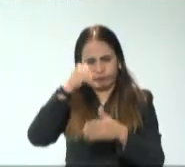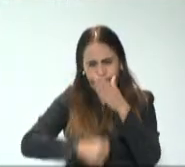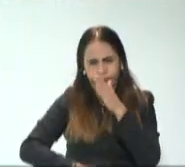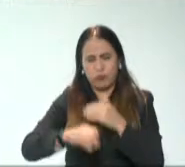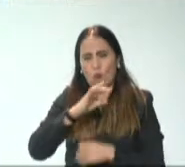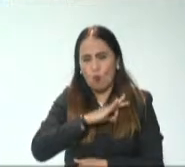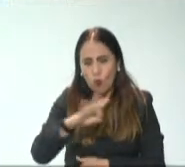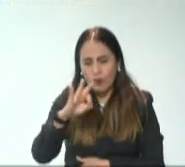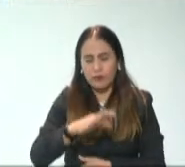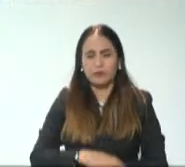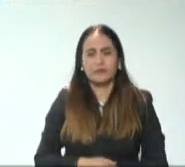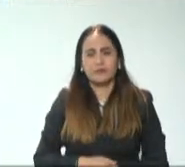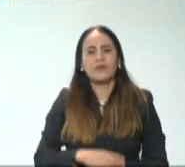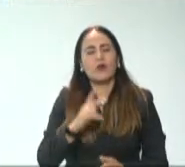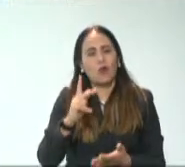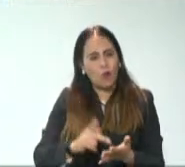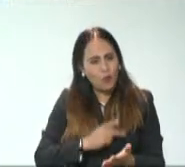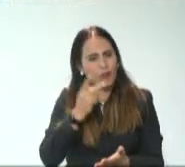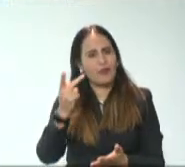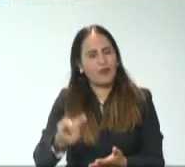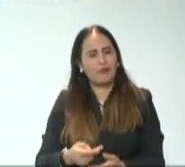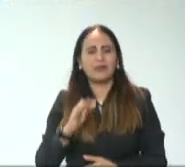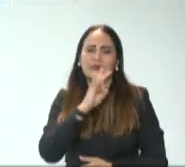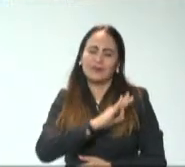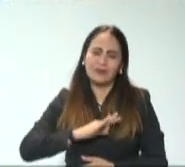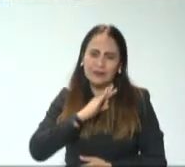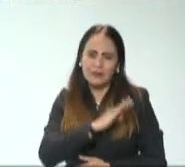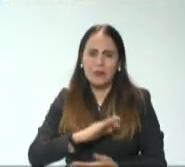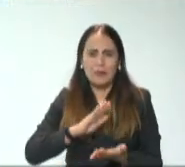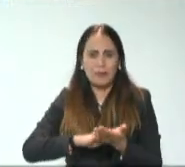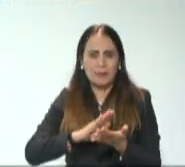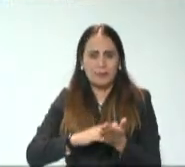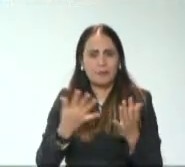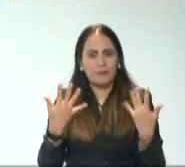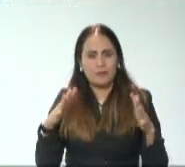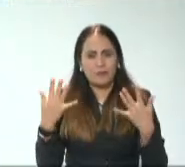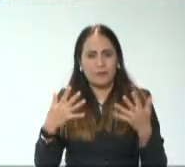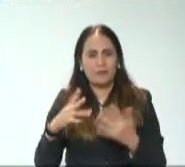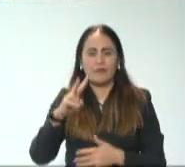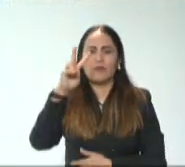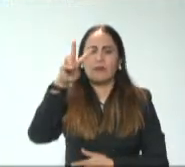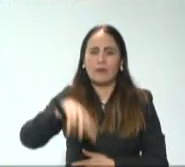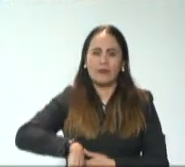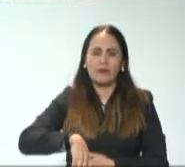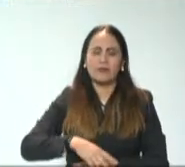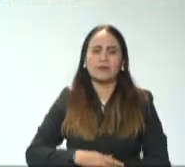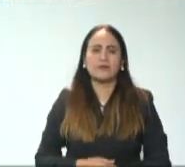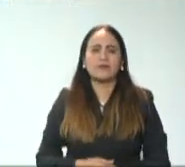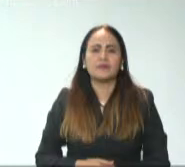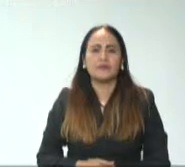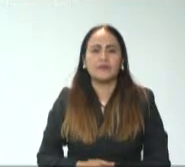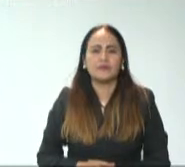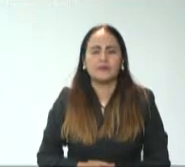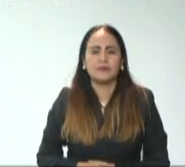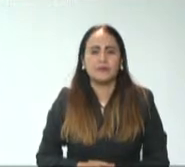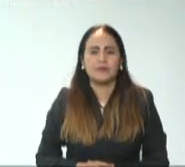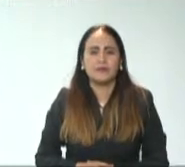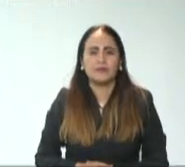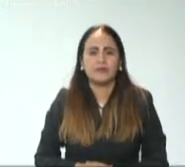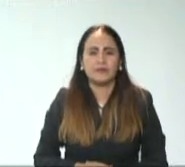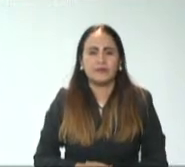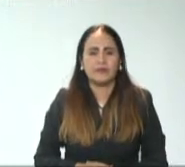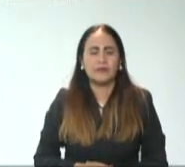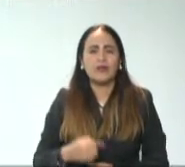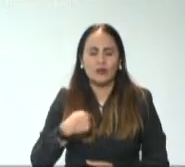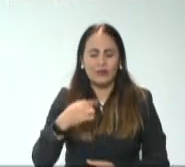interés Y nuevamente felicitar y y de verdad estar estoy muy eh